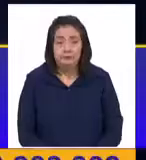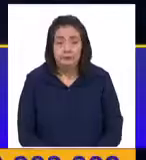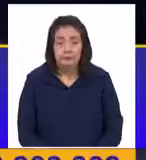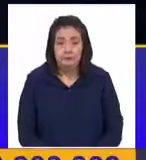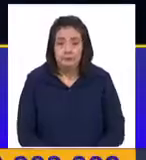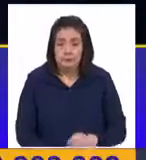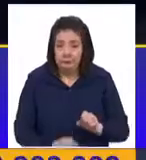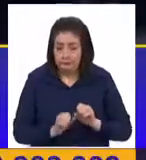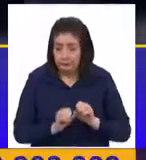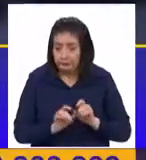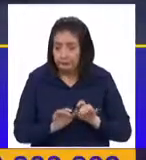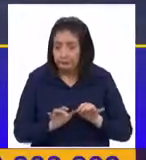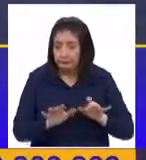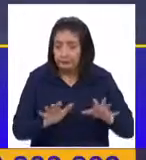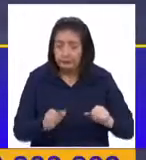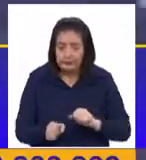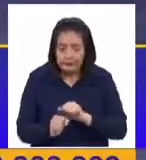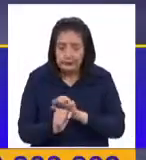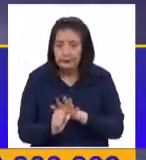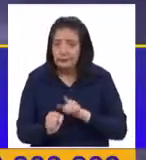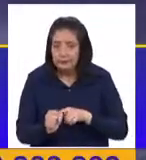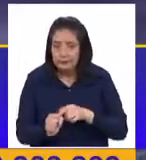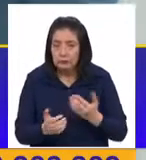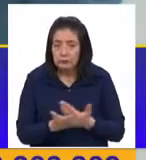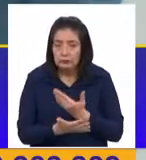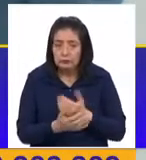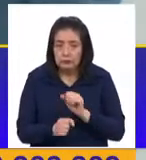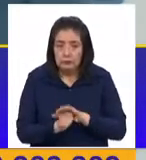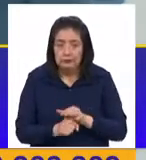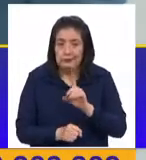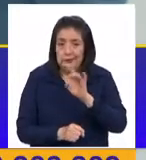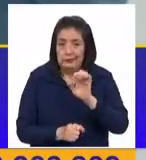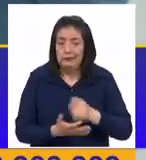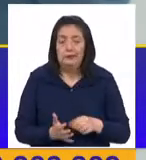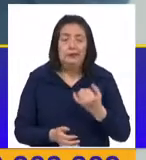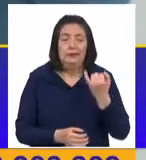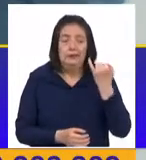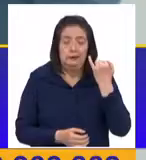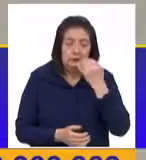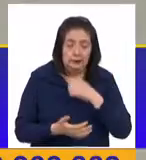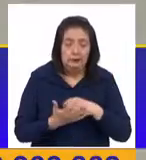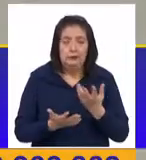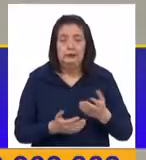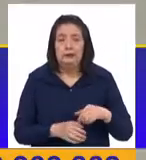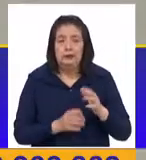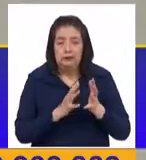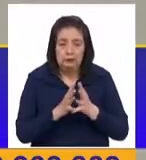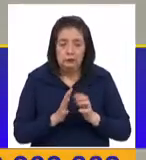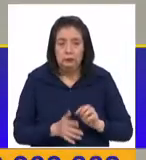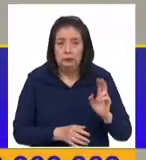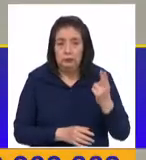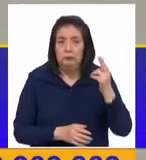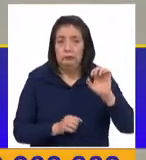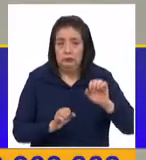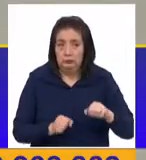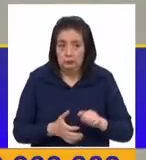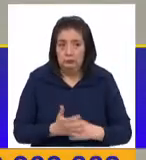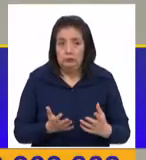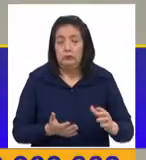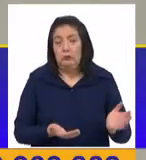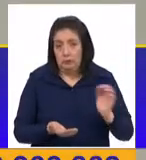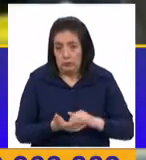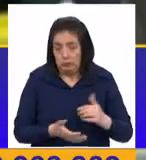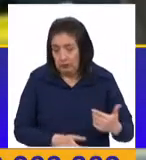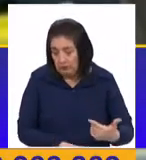Ante la propagación de la variante Delta, varios países como Israel, Estados Unidos, Uruguay y más administran la vacuna de refuerzo